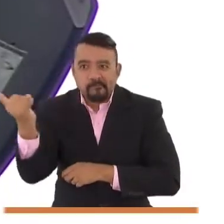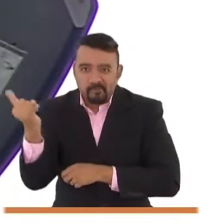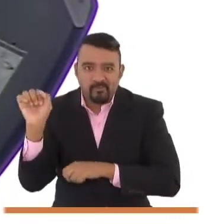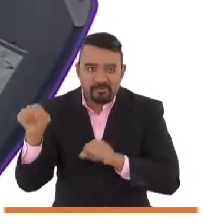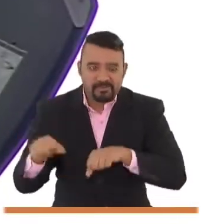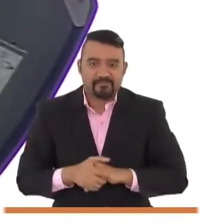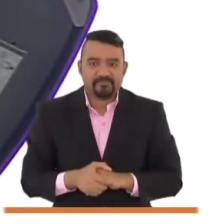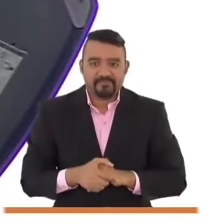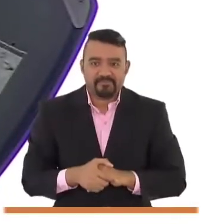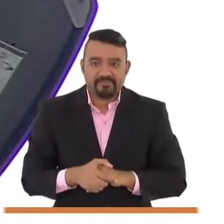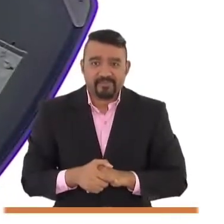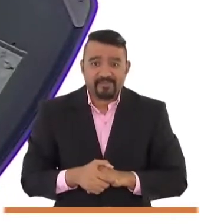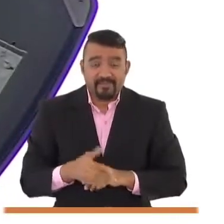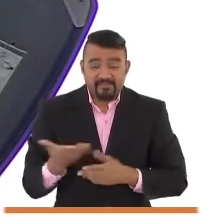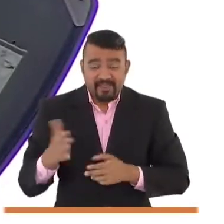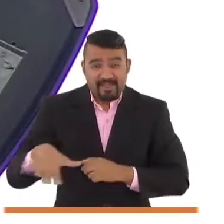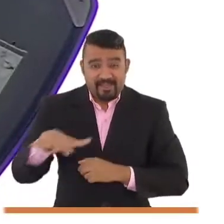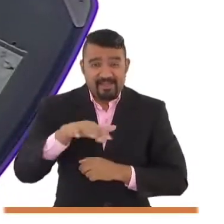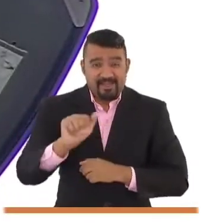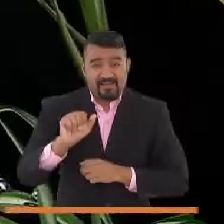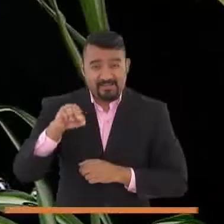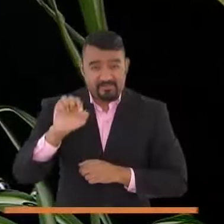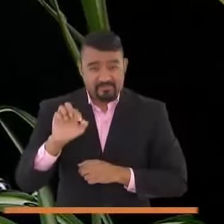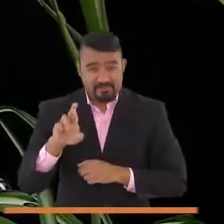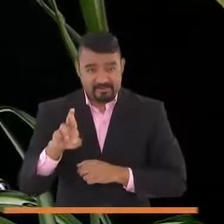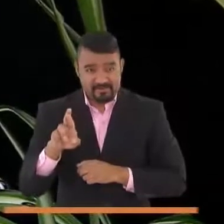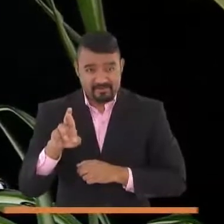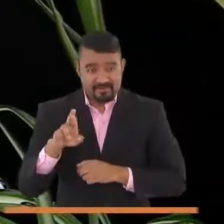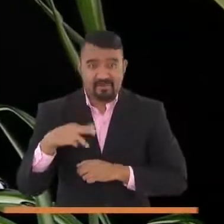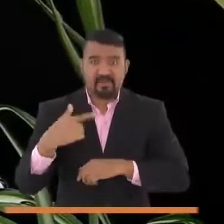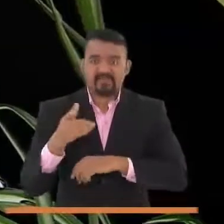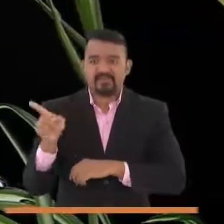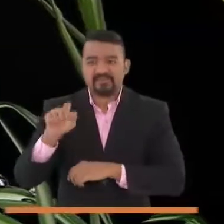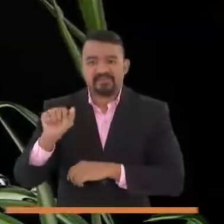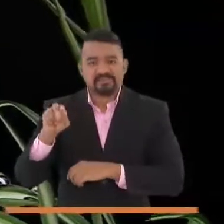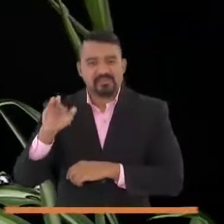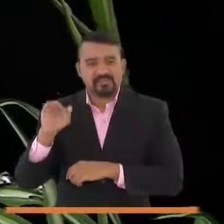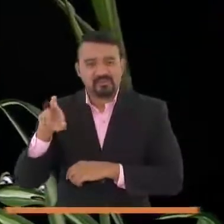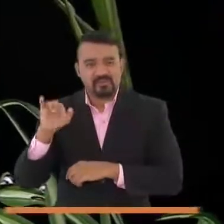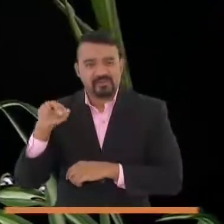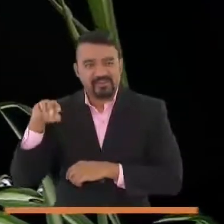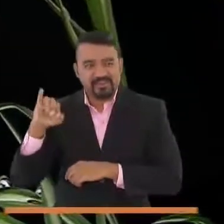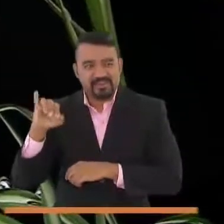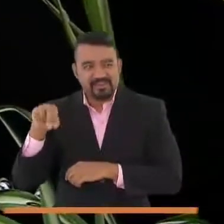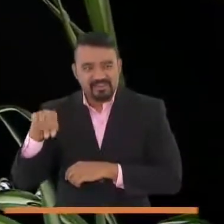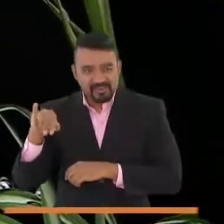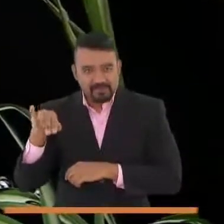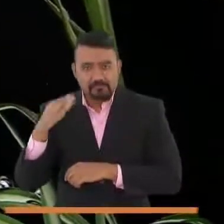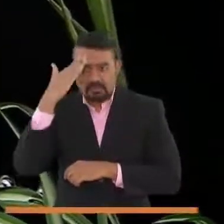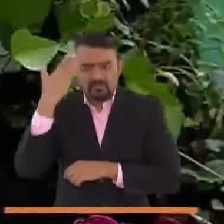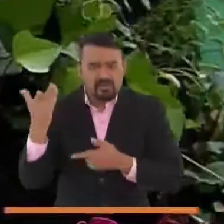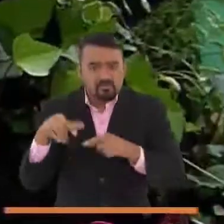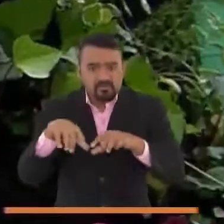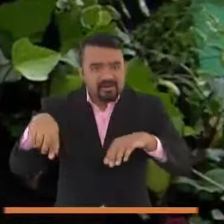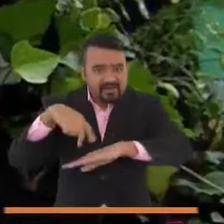tanto del andén de Ámbar como el andén de la vía Santorini, son hoy